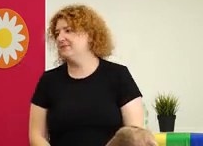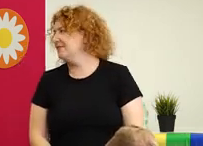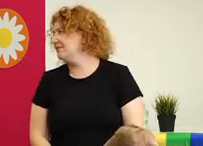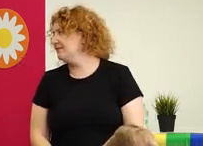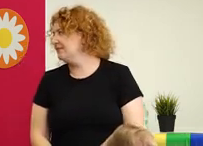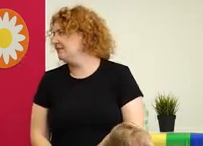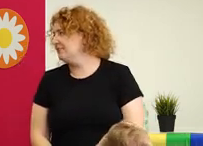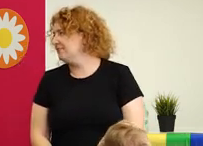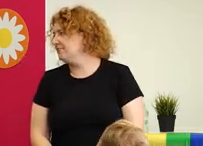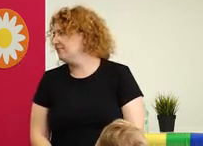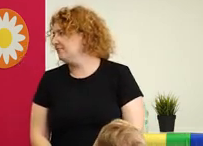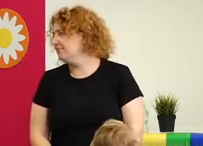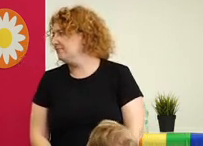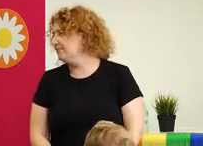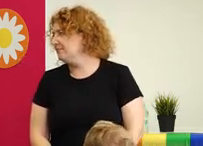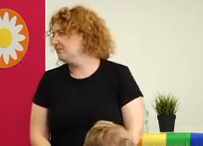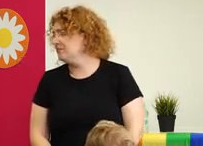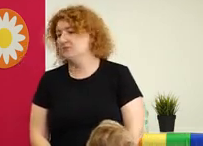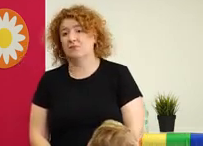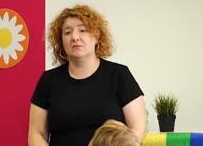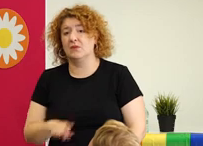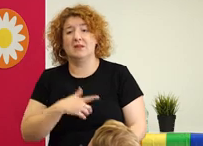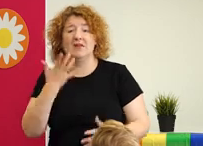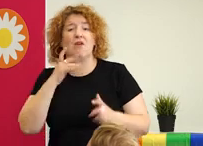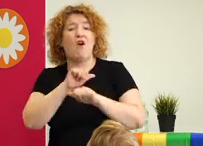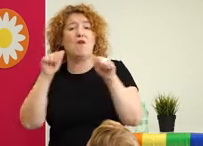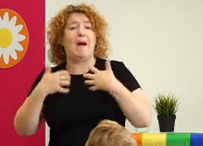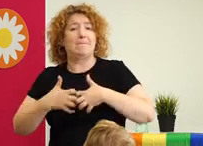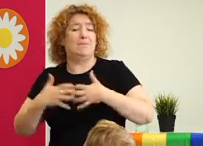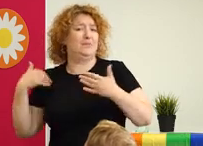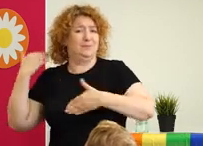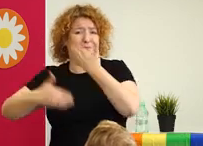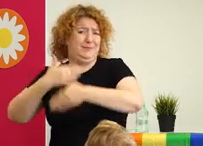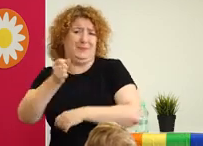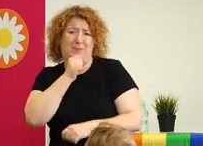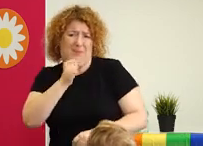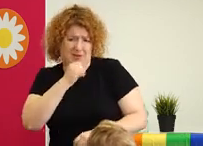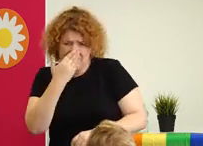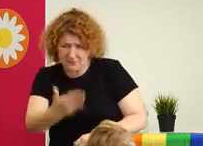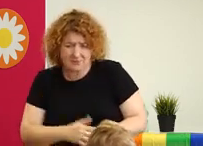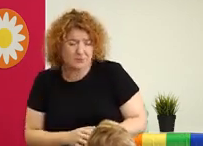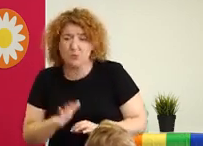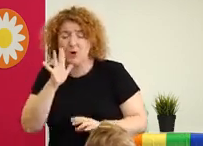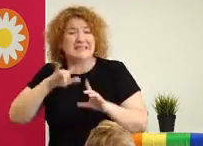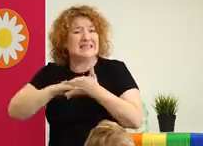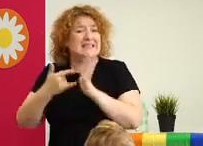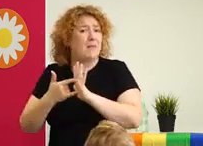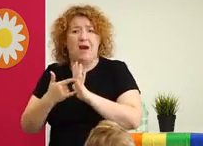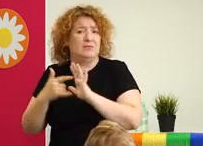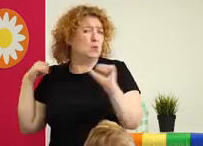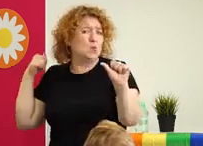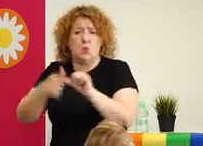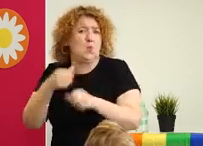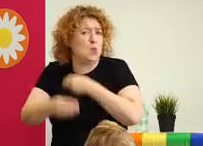Y fíjense, cuando digo que los mecanismos son viejos, porque son mecanismos que los sistemas opresores han